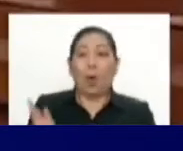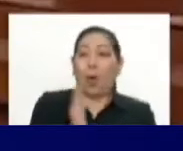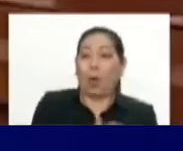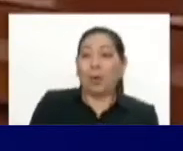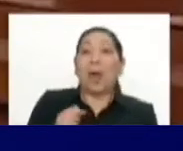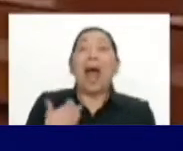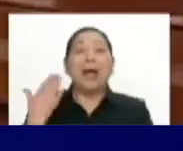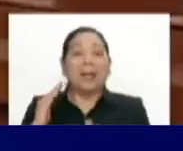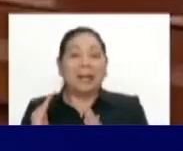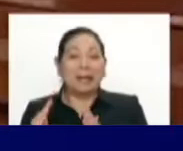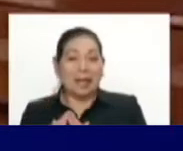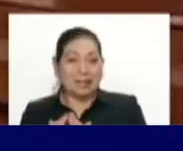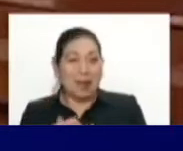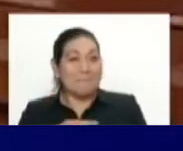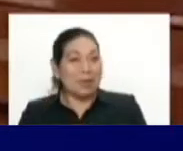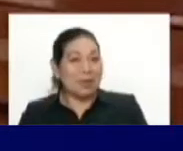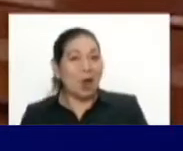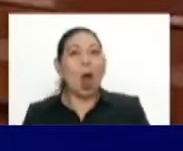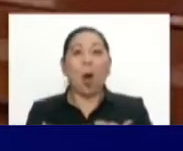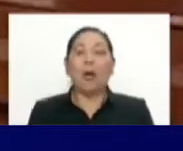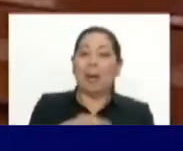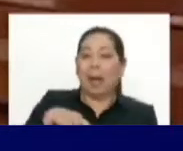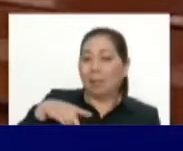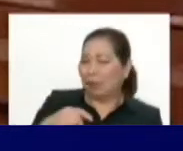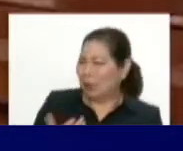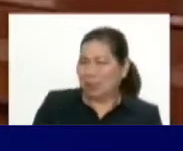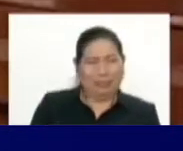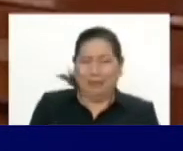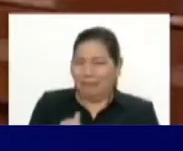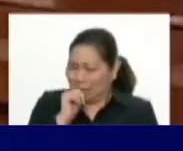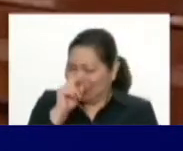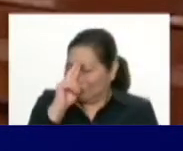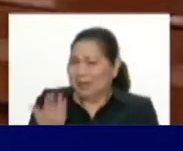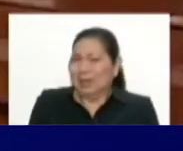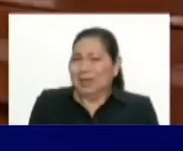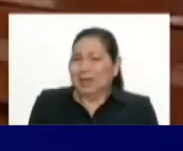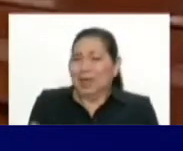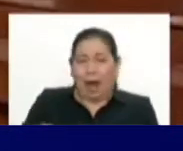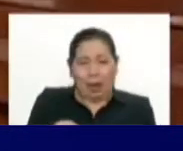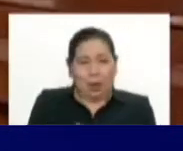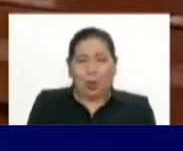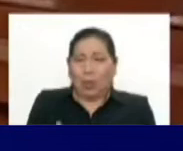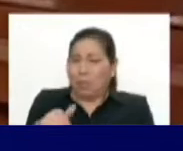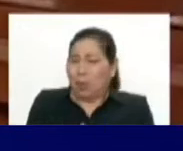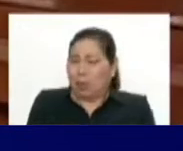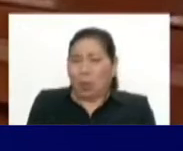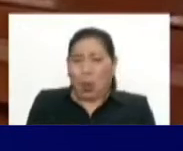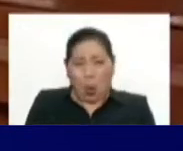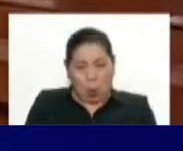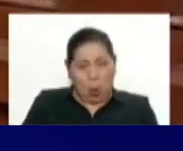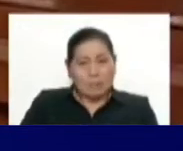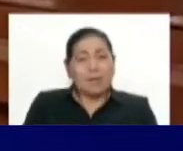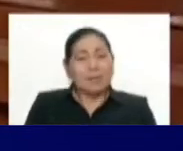conducir a otro ministerio. Y a mí eso me parece, lo digo a título personal, una falta de respeto a la población que ha votado por un